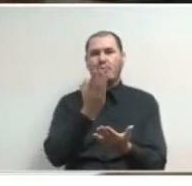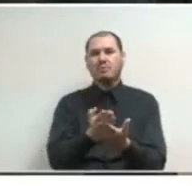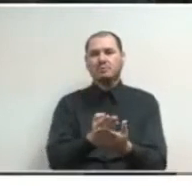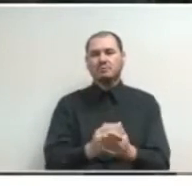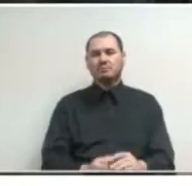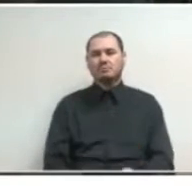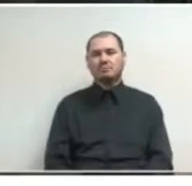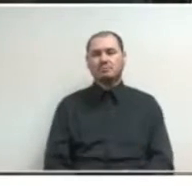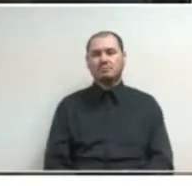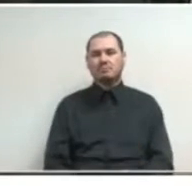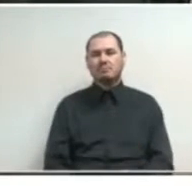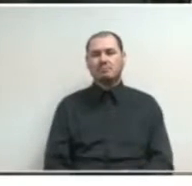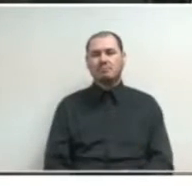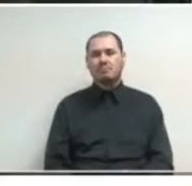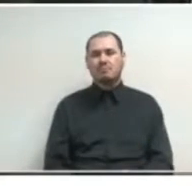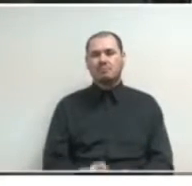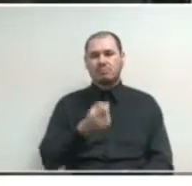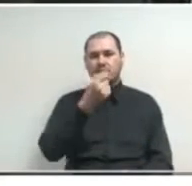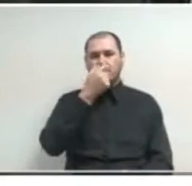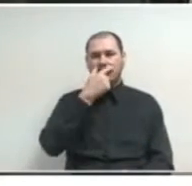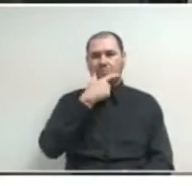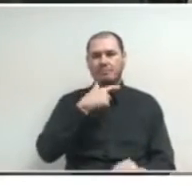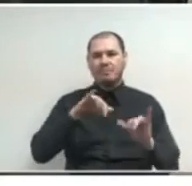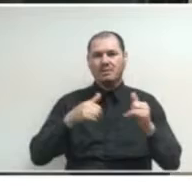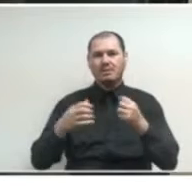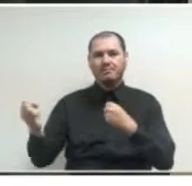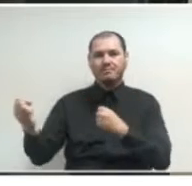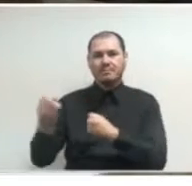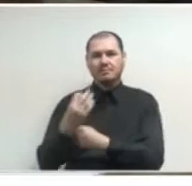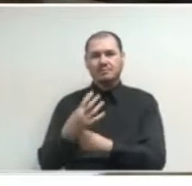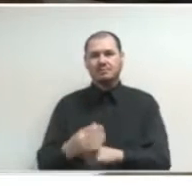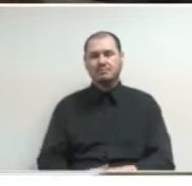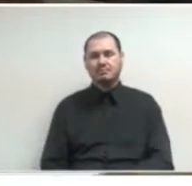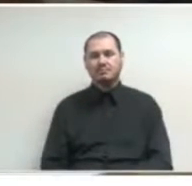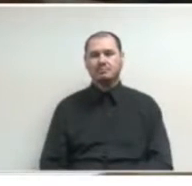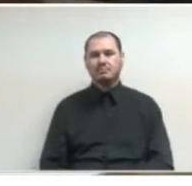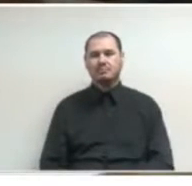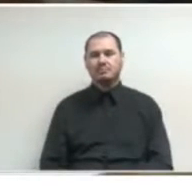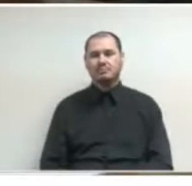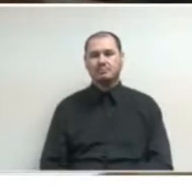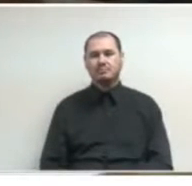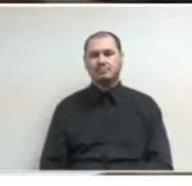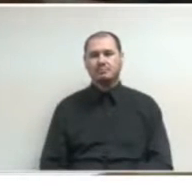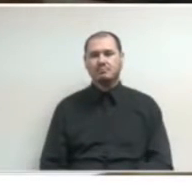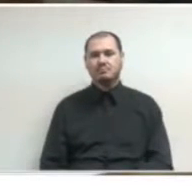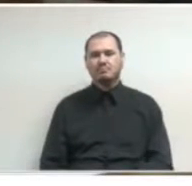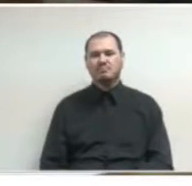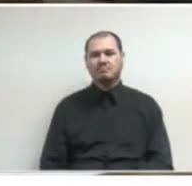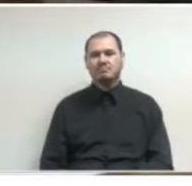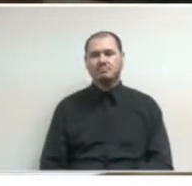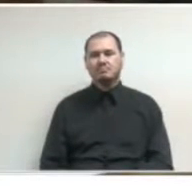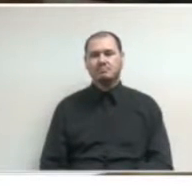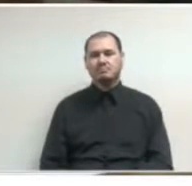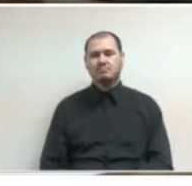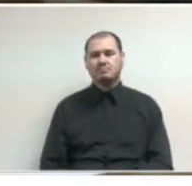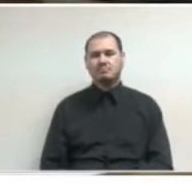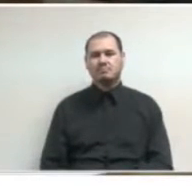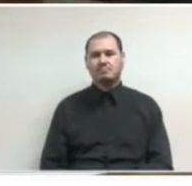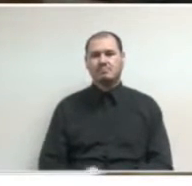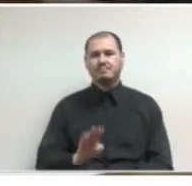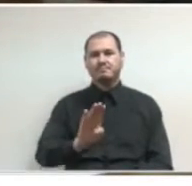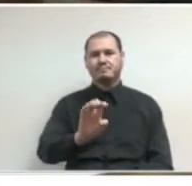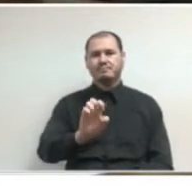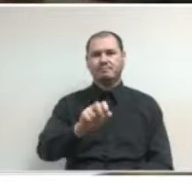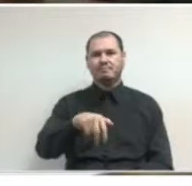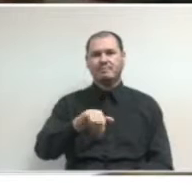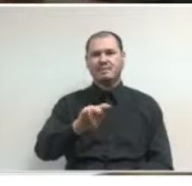tú, miércoles de Guanaja. Sí, doctor Luis María Benítez Riera, por favor. Doctor Benítez Riera, de Yerurebo,